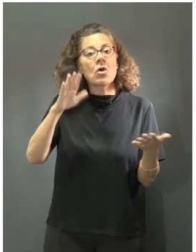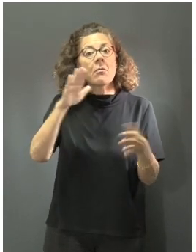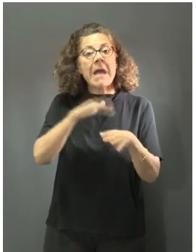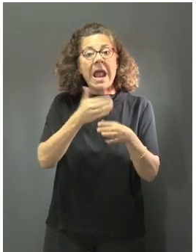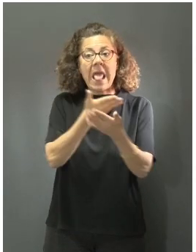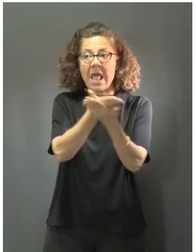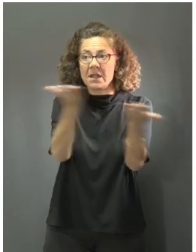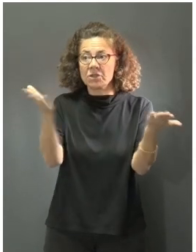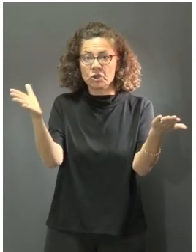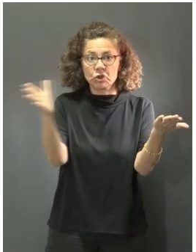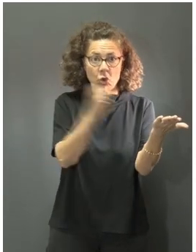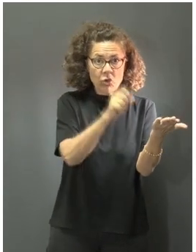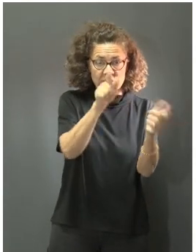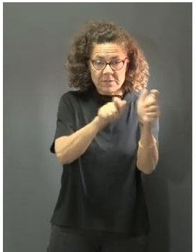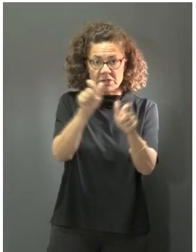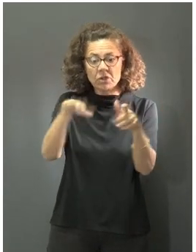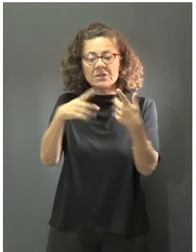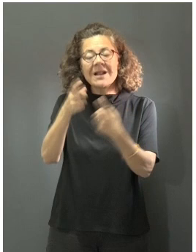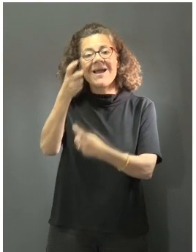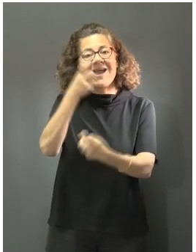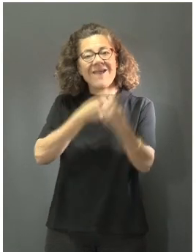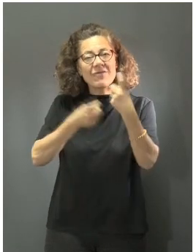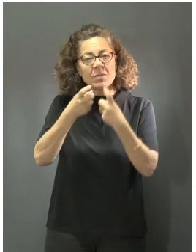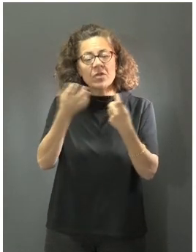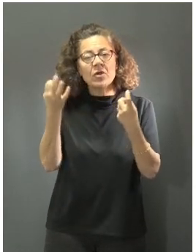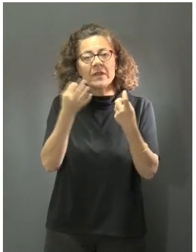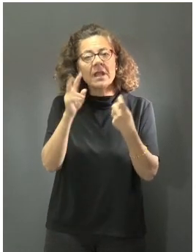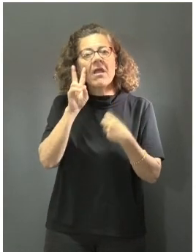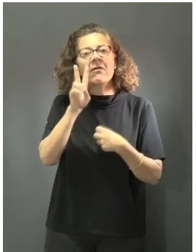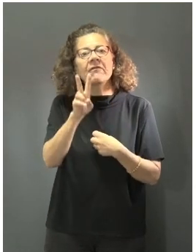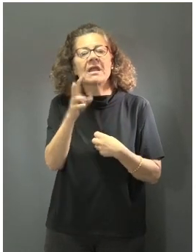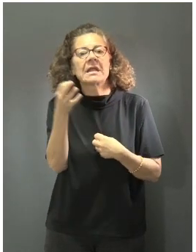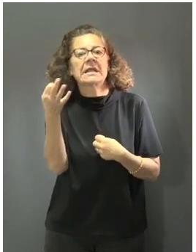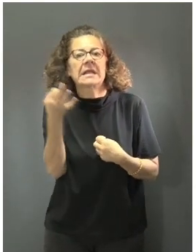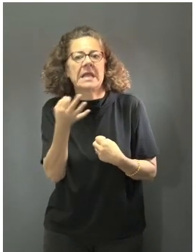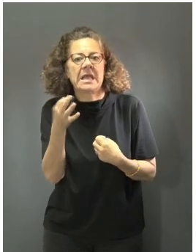las personas. Entonces, la información sobre qué es lo que vas a ver,